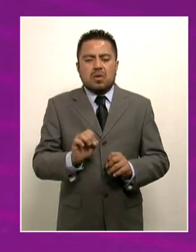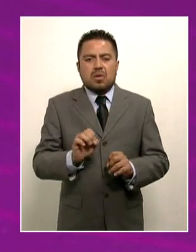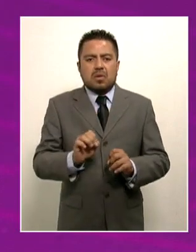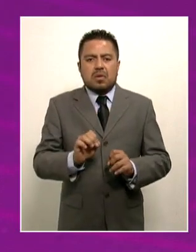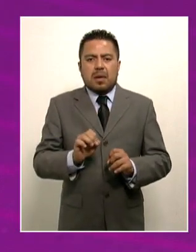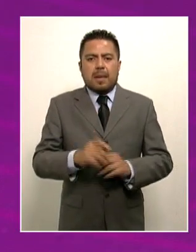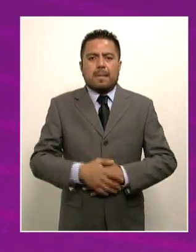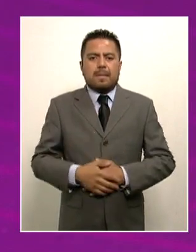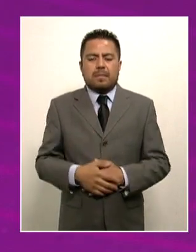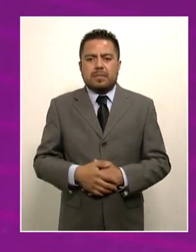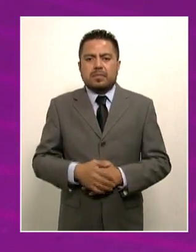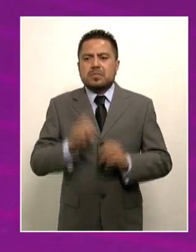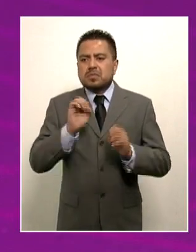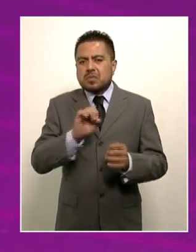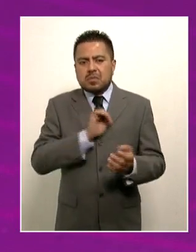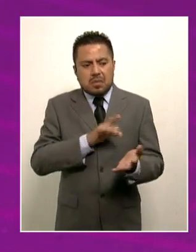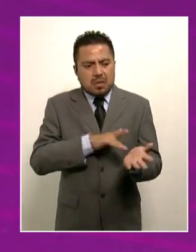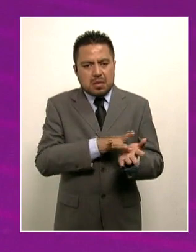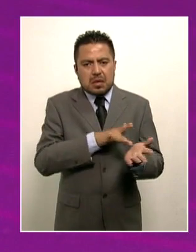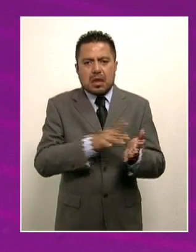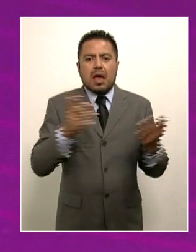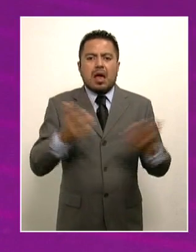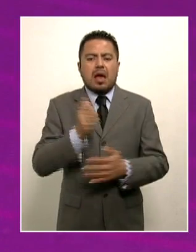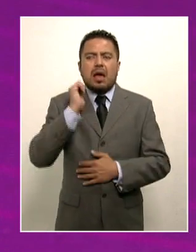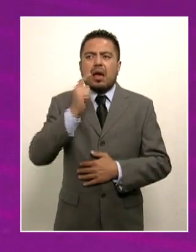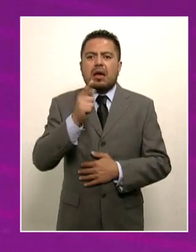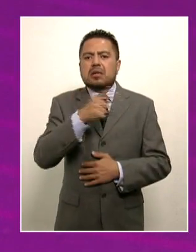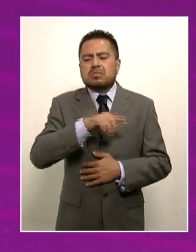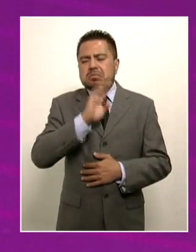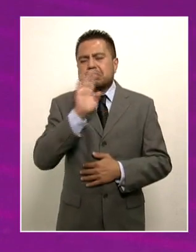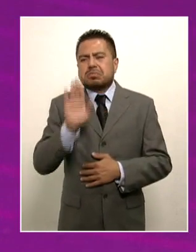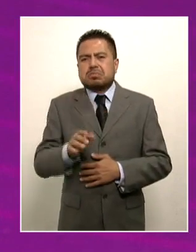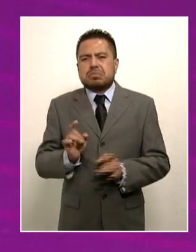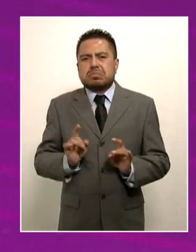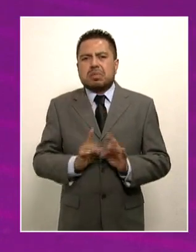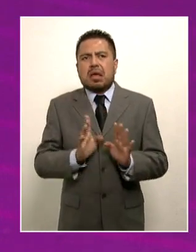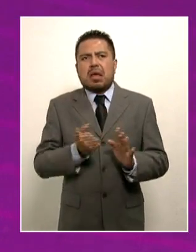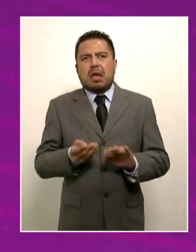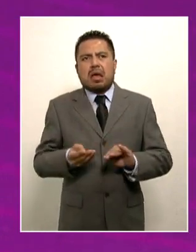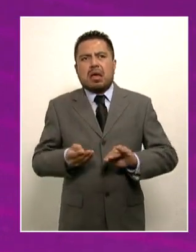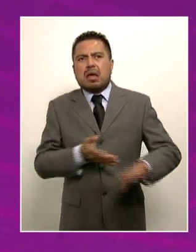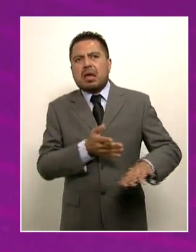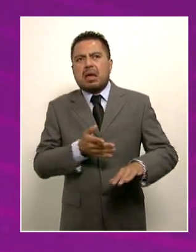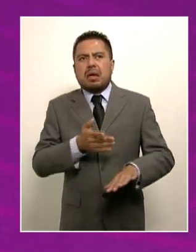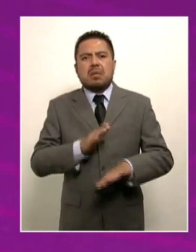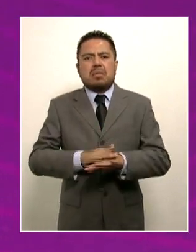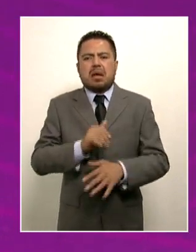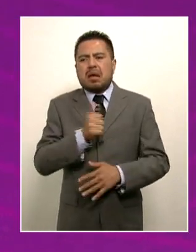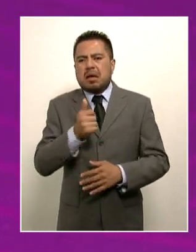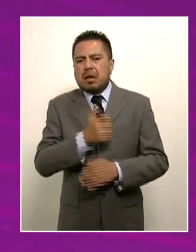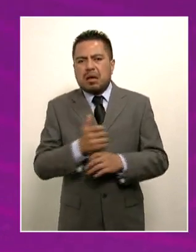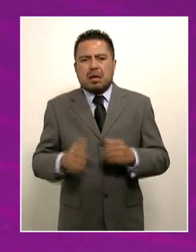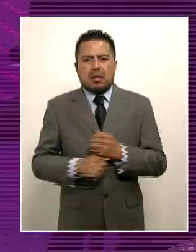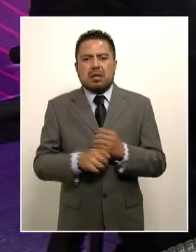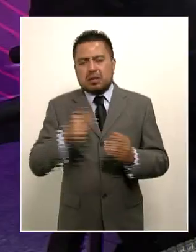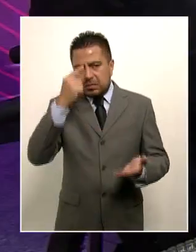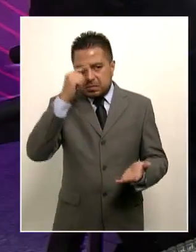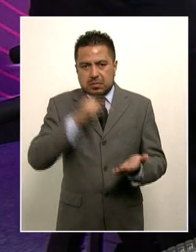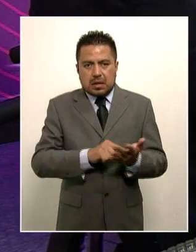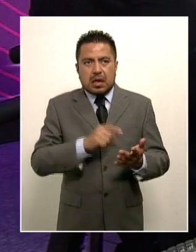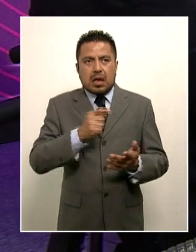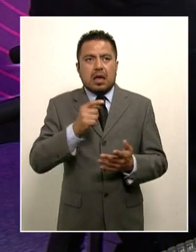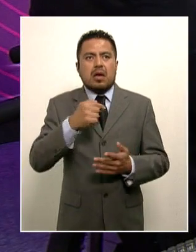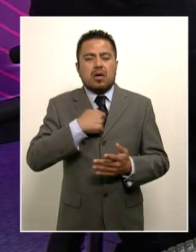a apoyar para que haga nada, total se va a morir, ¿no? Entonces, ¿qué más da? ¿No? Entonces eso es creo que algo